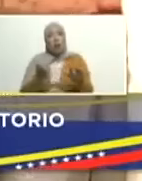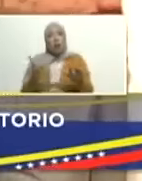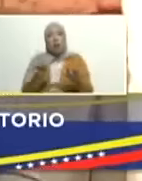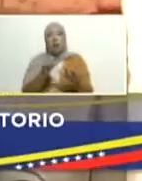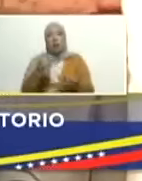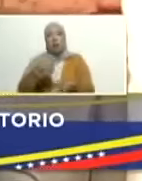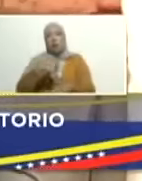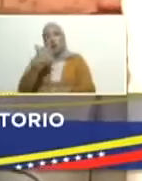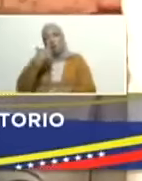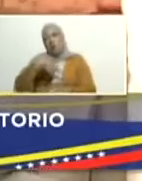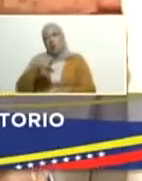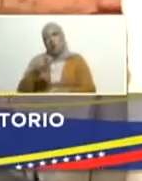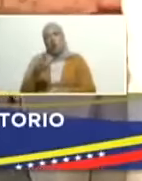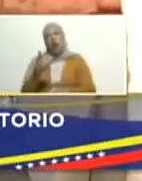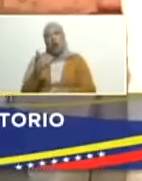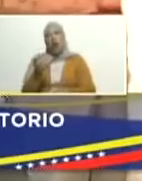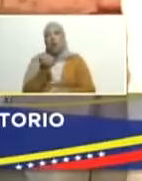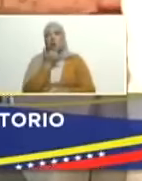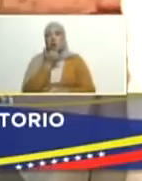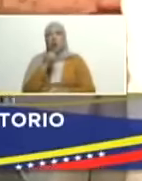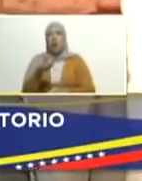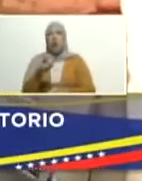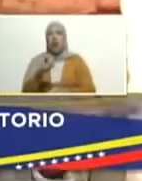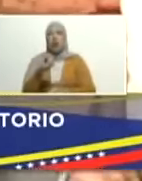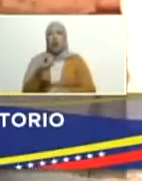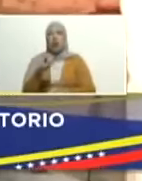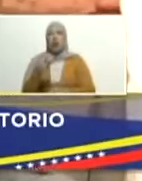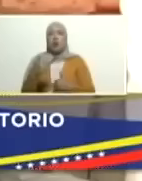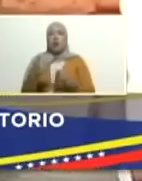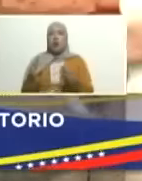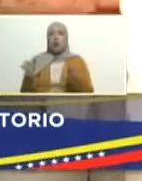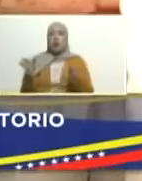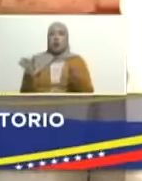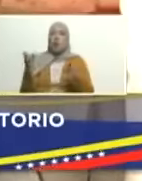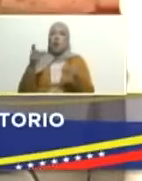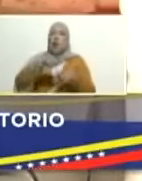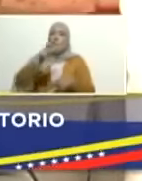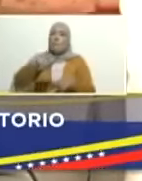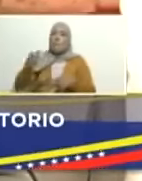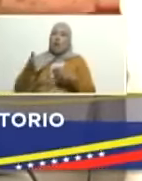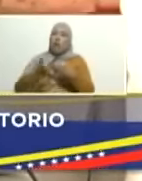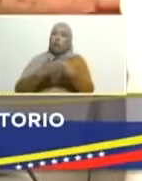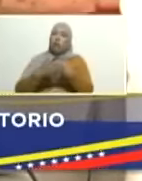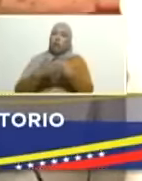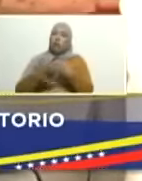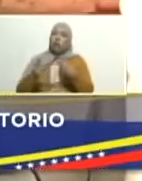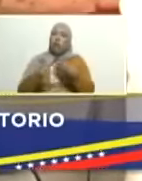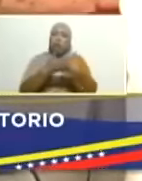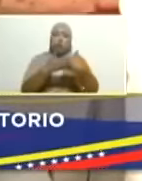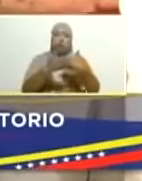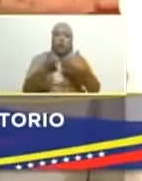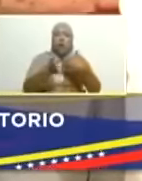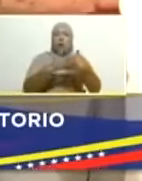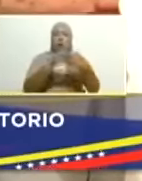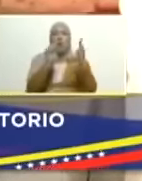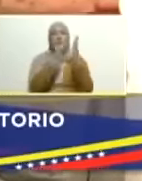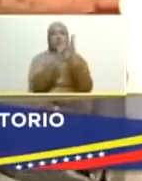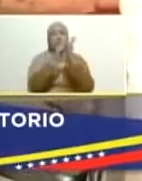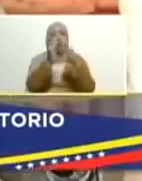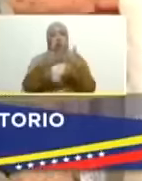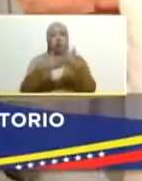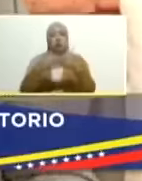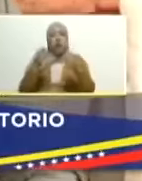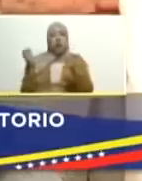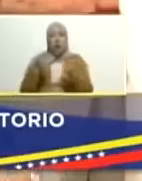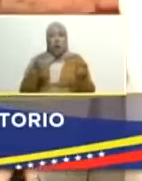tú quizás, es que tú abres una puerta para quien pudiera venir detrás, que pretendiera sancionar o